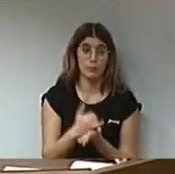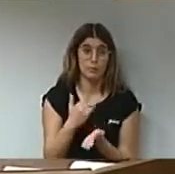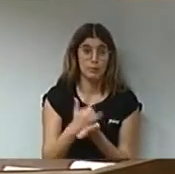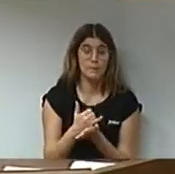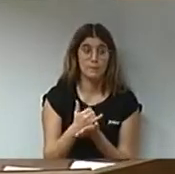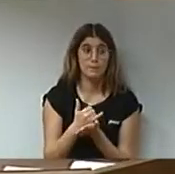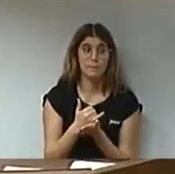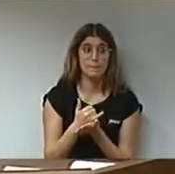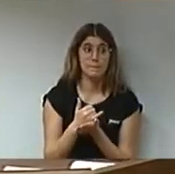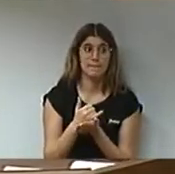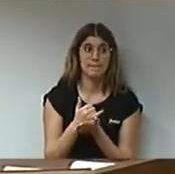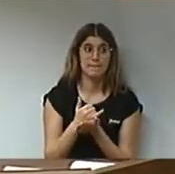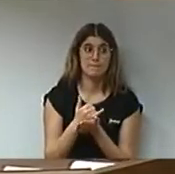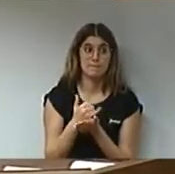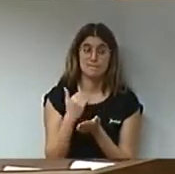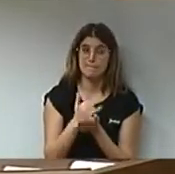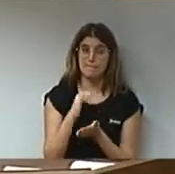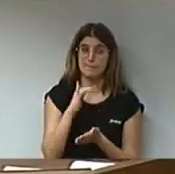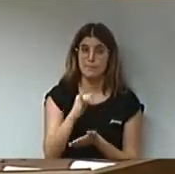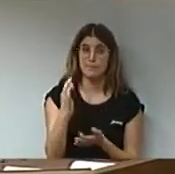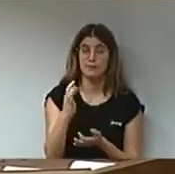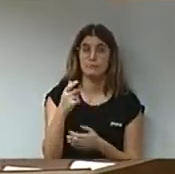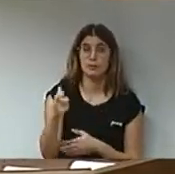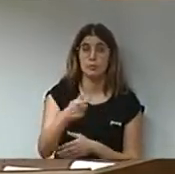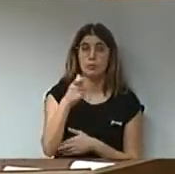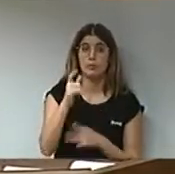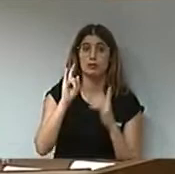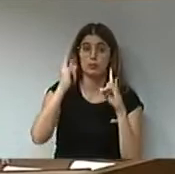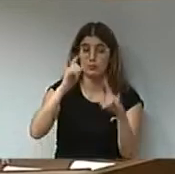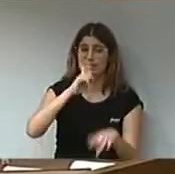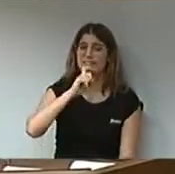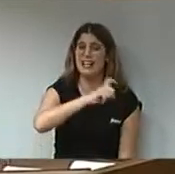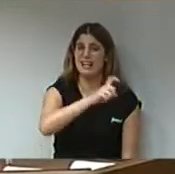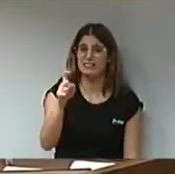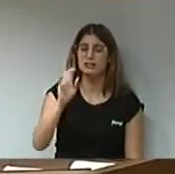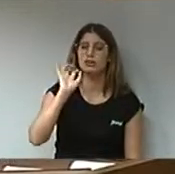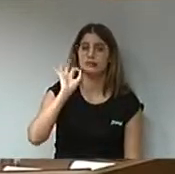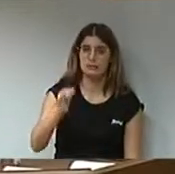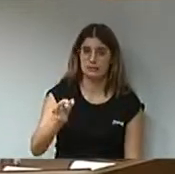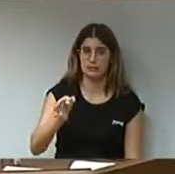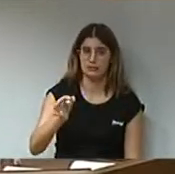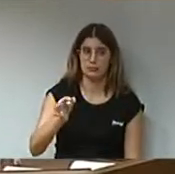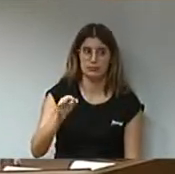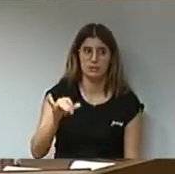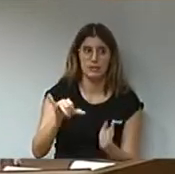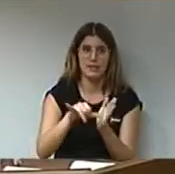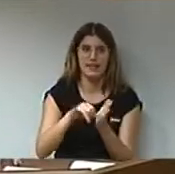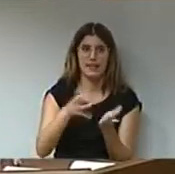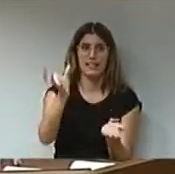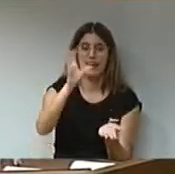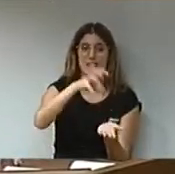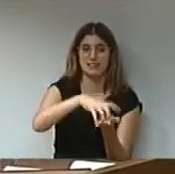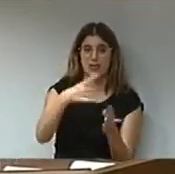tenemos de que los bomberos forestales avisaron del incendio cerca de la estación Toras Vejís.